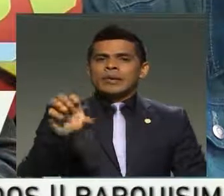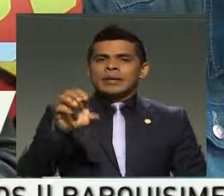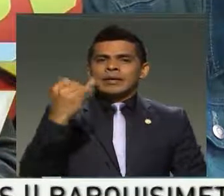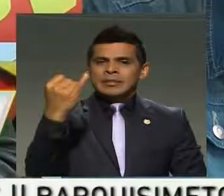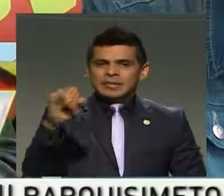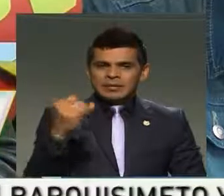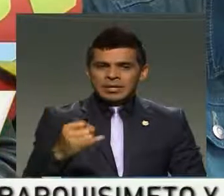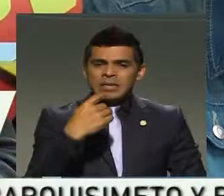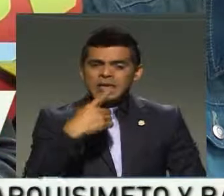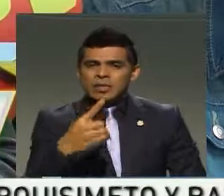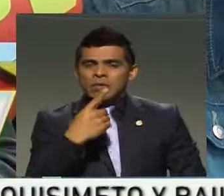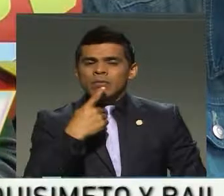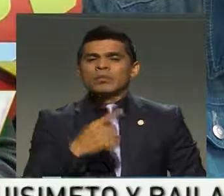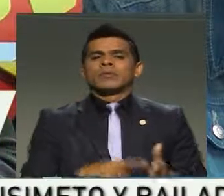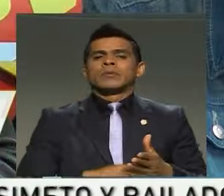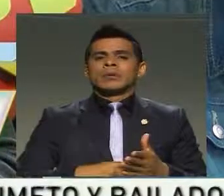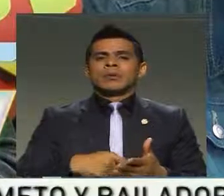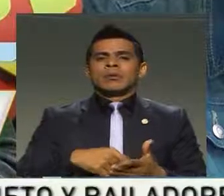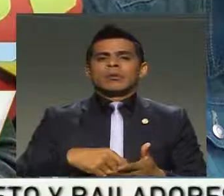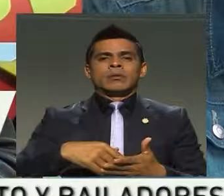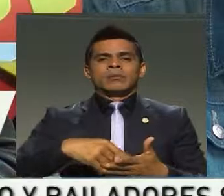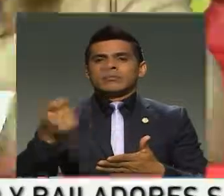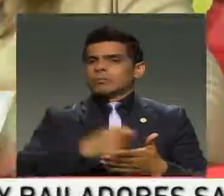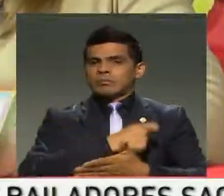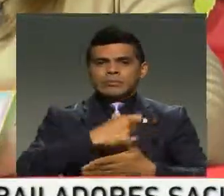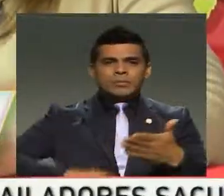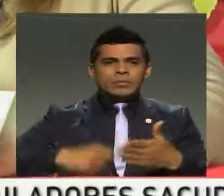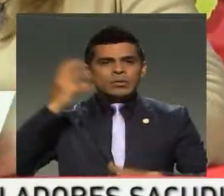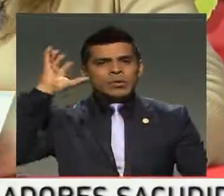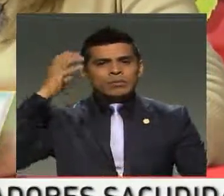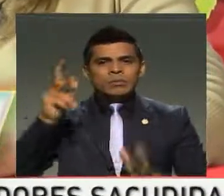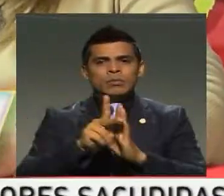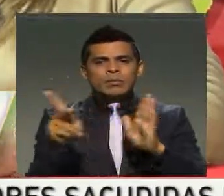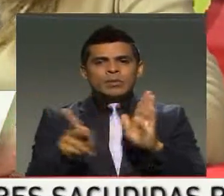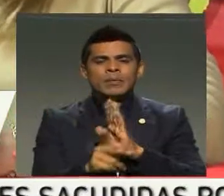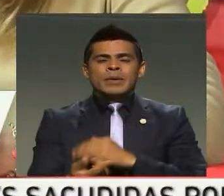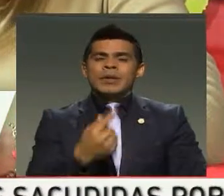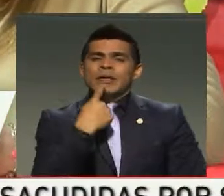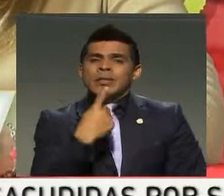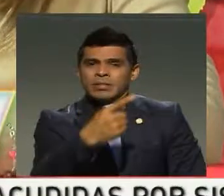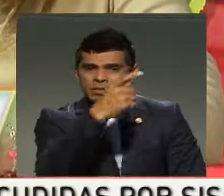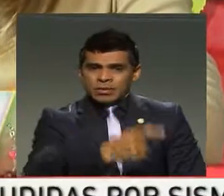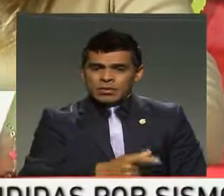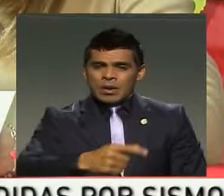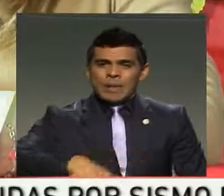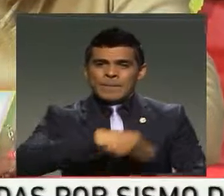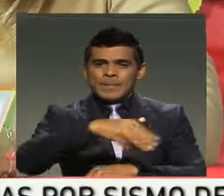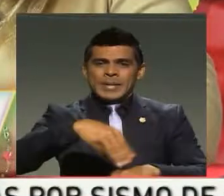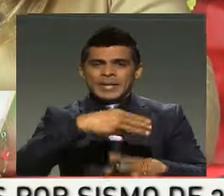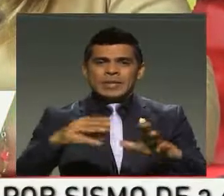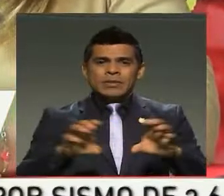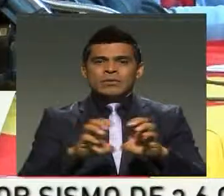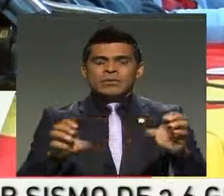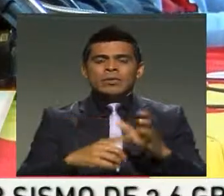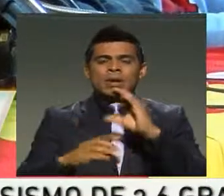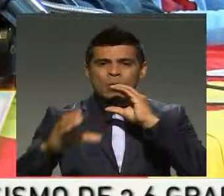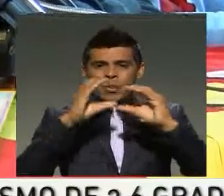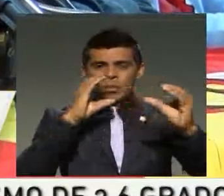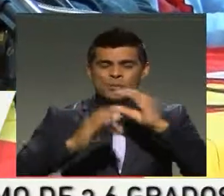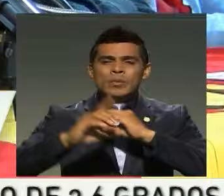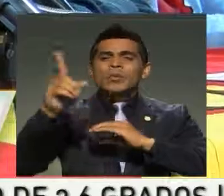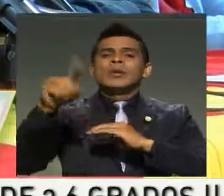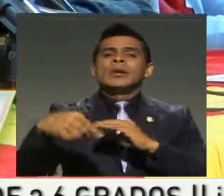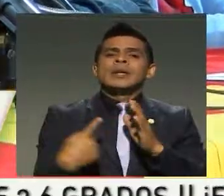que salía fuera del aire el programa. Insta al ministro de Comunicación Ernesto Villegas y al Ejecutivo Nacional